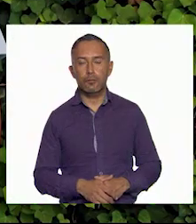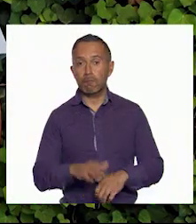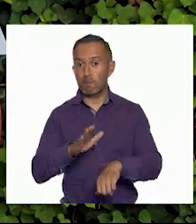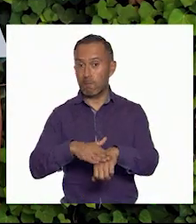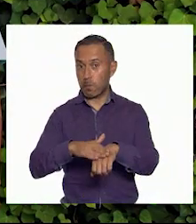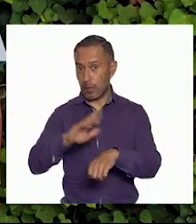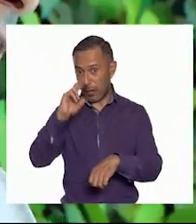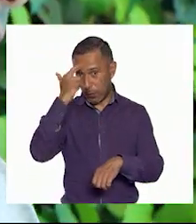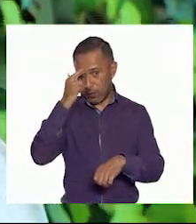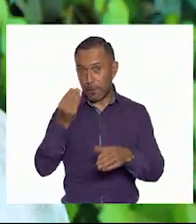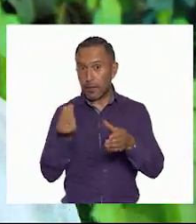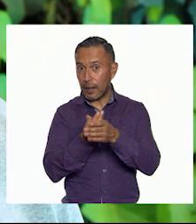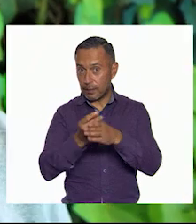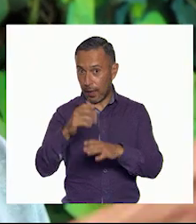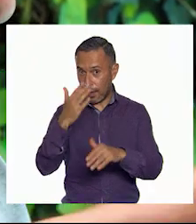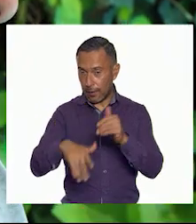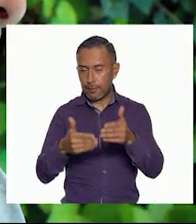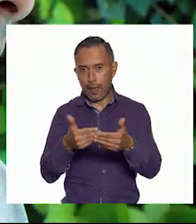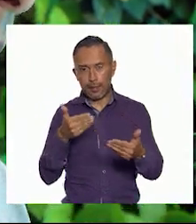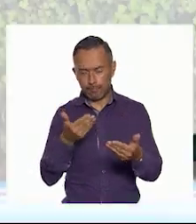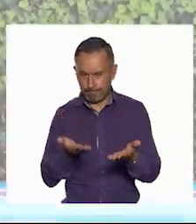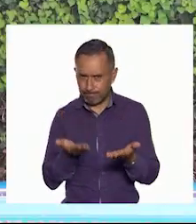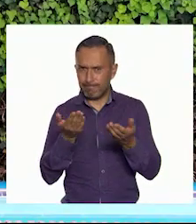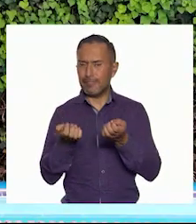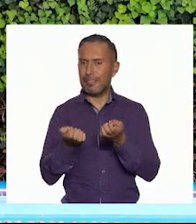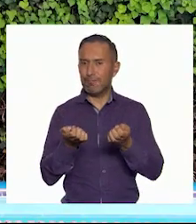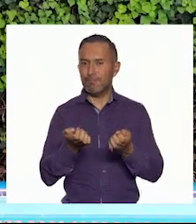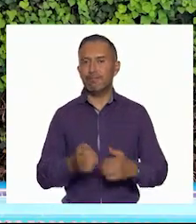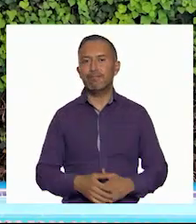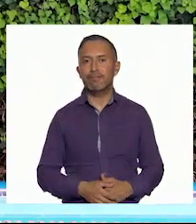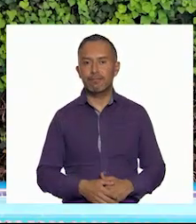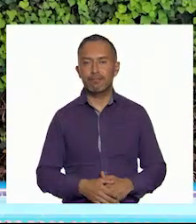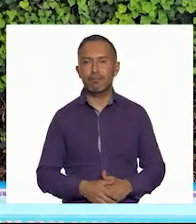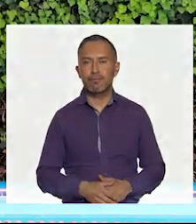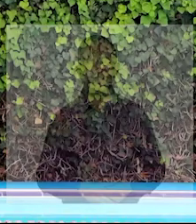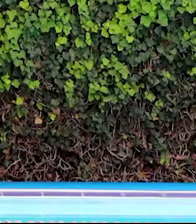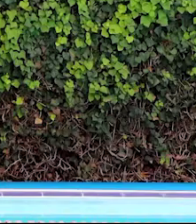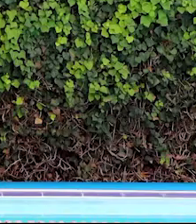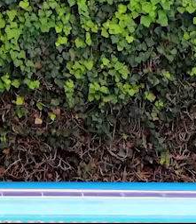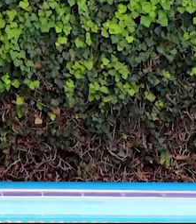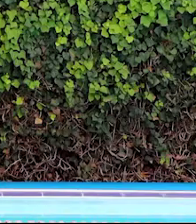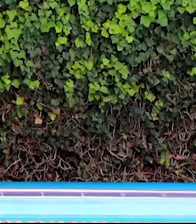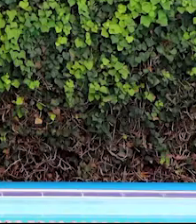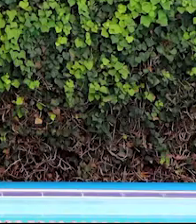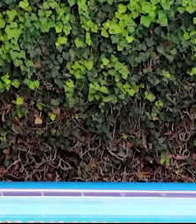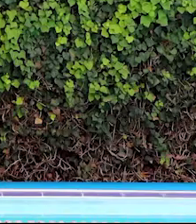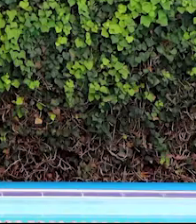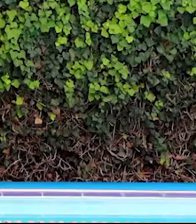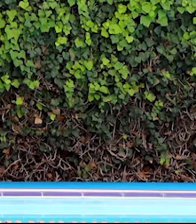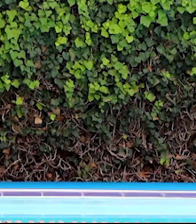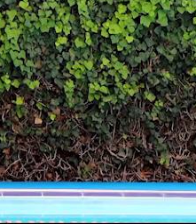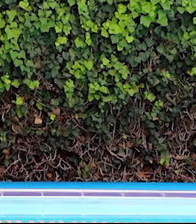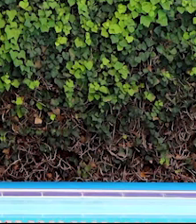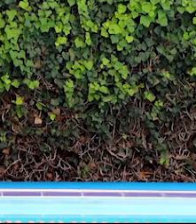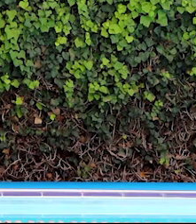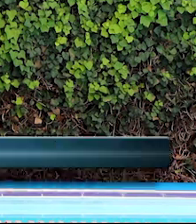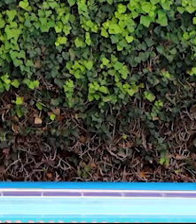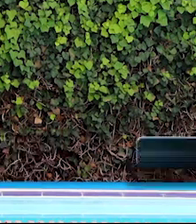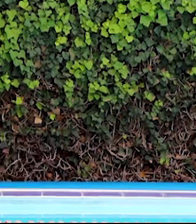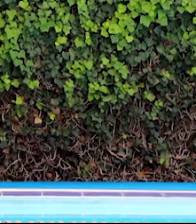Recuerda, entre clase y clase, activa tu cuerpo. Vamos a trabajar un ejercicio de coordinación que se llama caperuza. Vamos a levantar